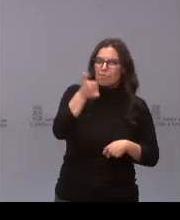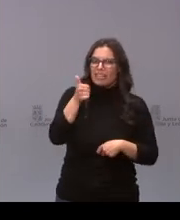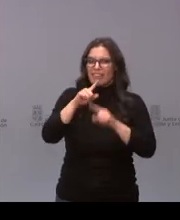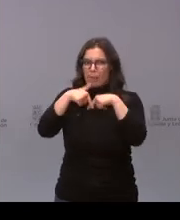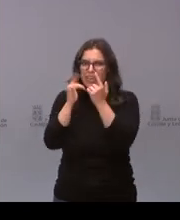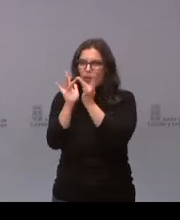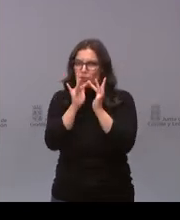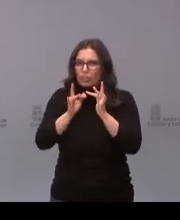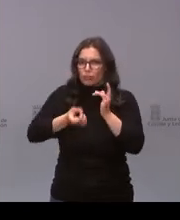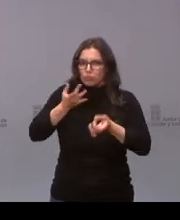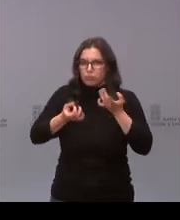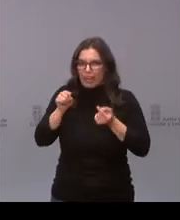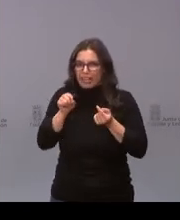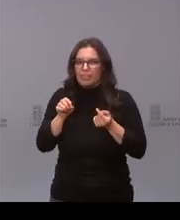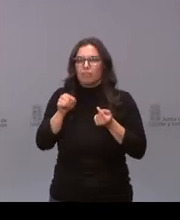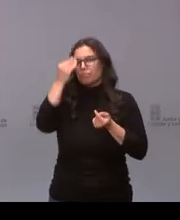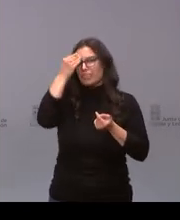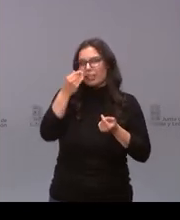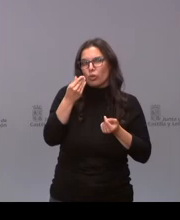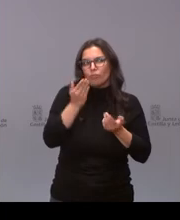en alguna medida. Gracias.